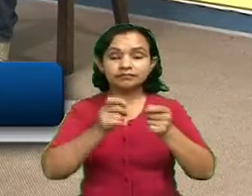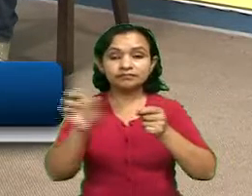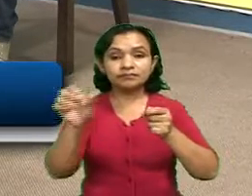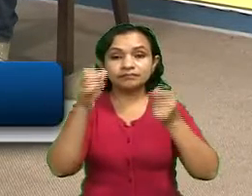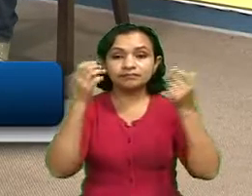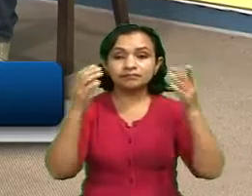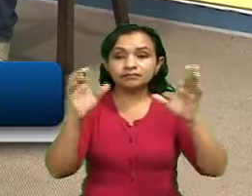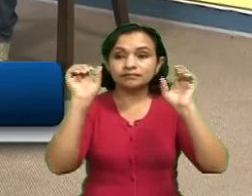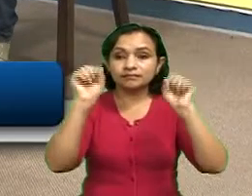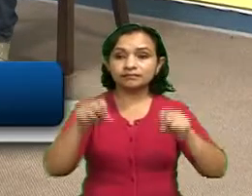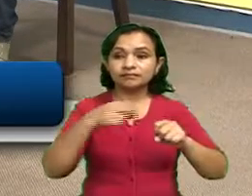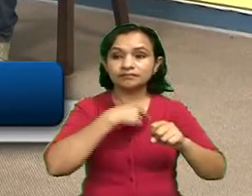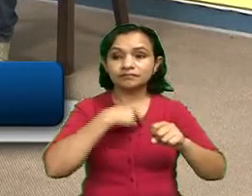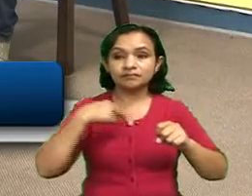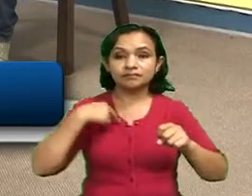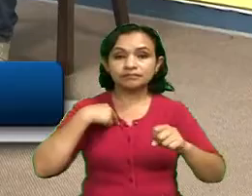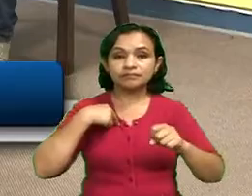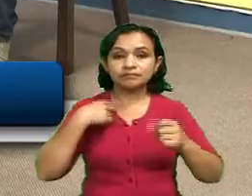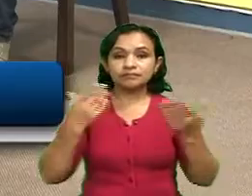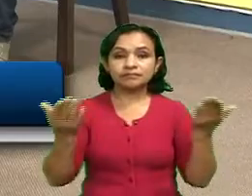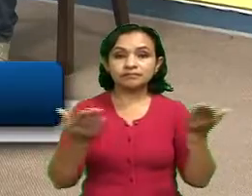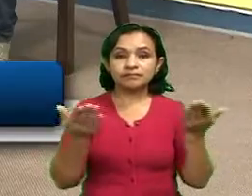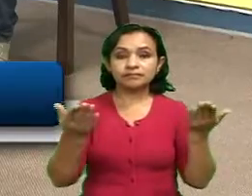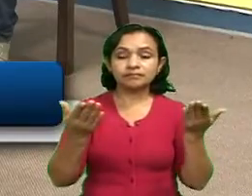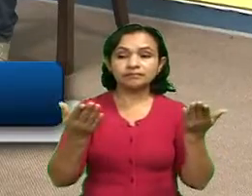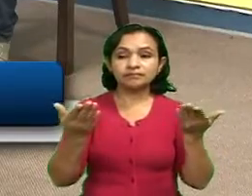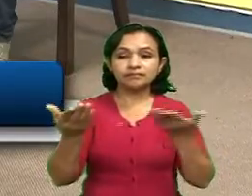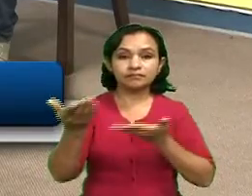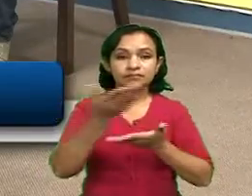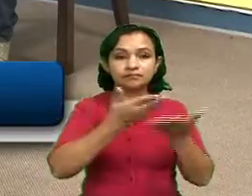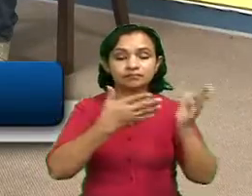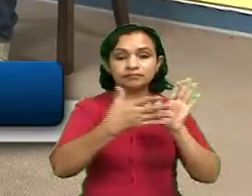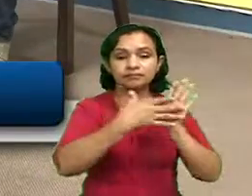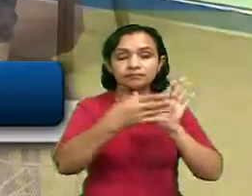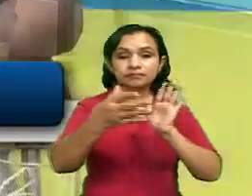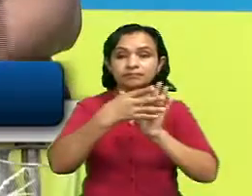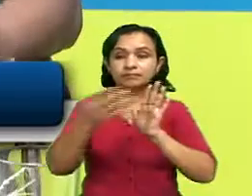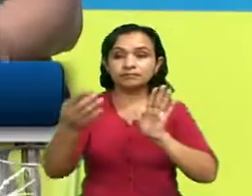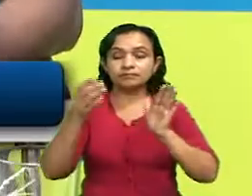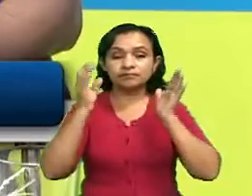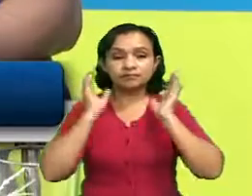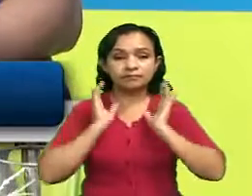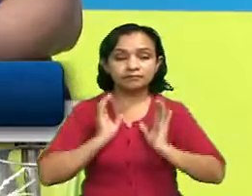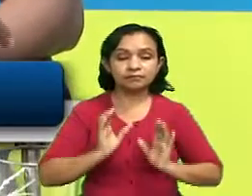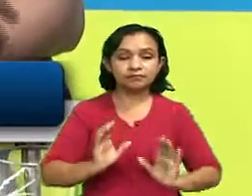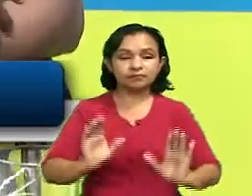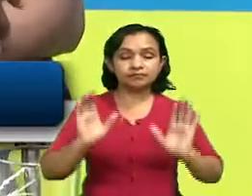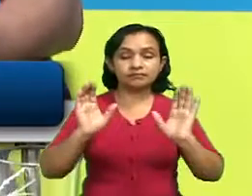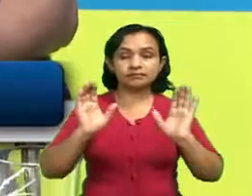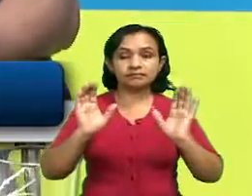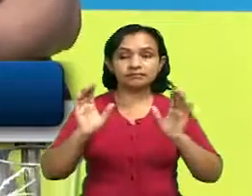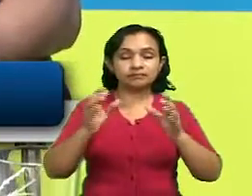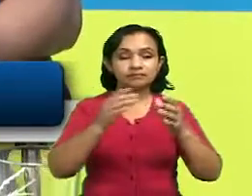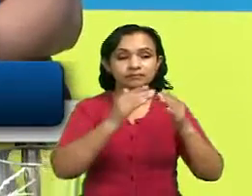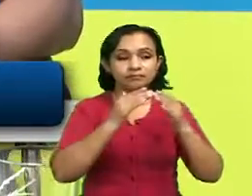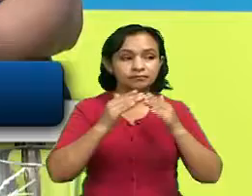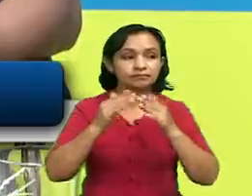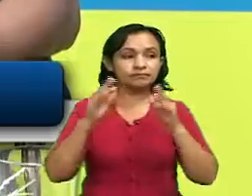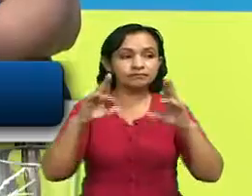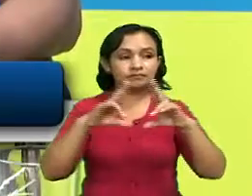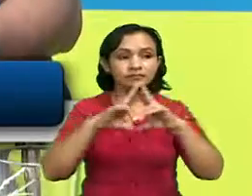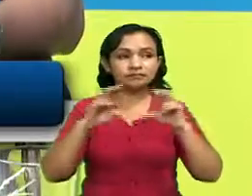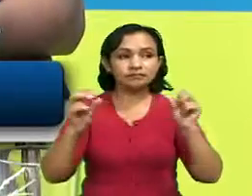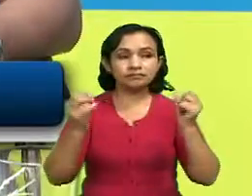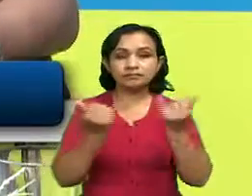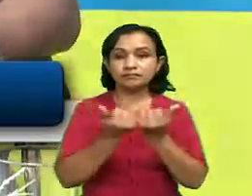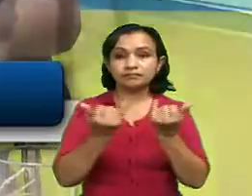hacer para que esta enfermedad no siga transmitiéndose en nuestro hogar, en nuestra comunidad, en nuestro país?